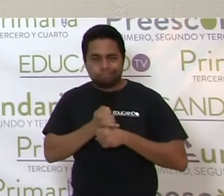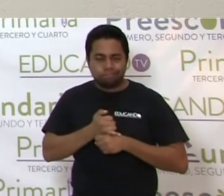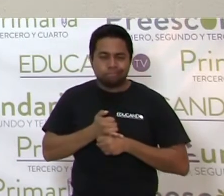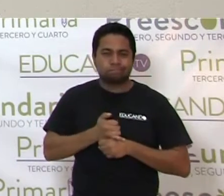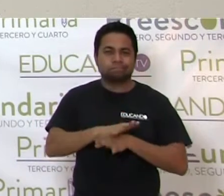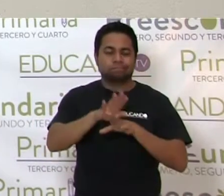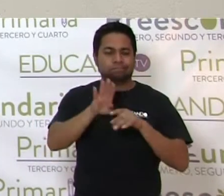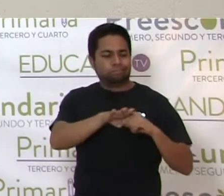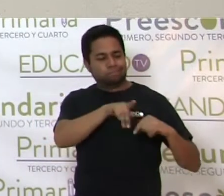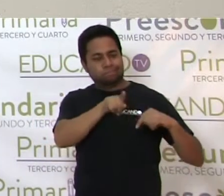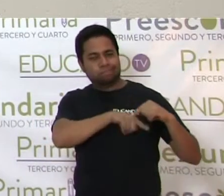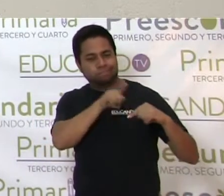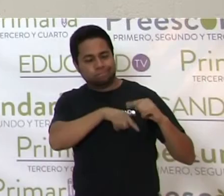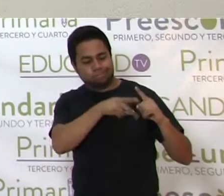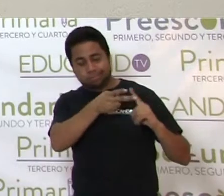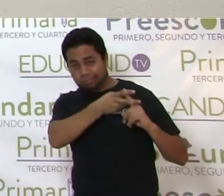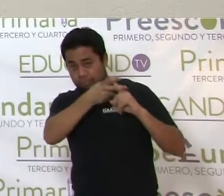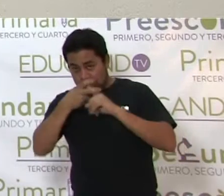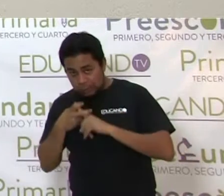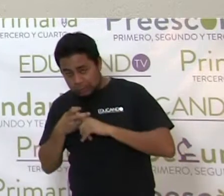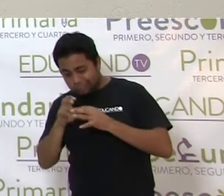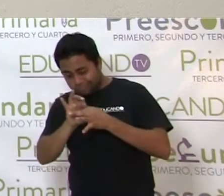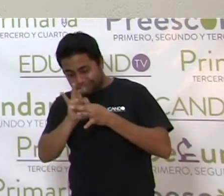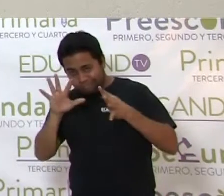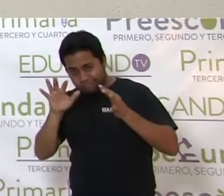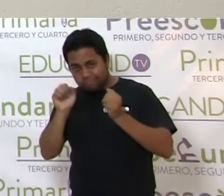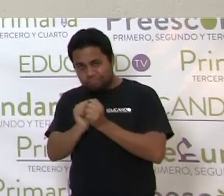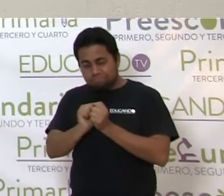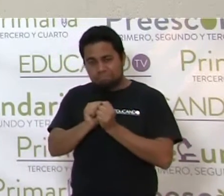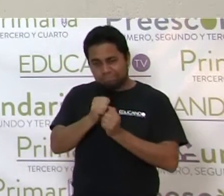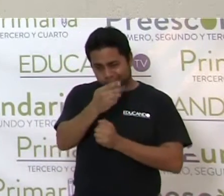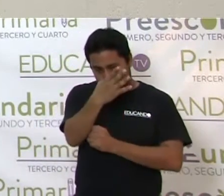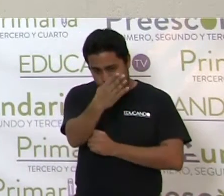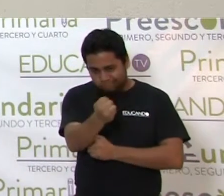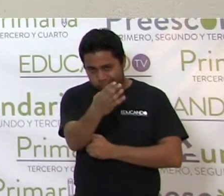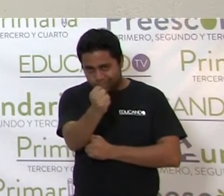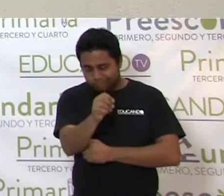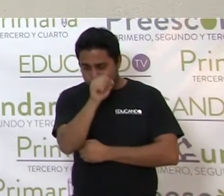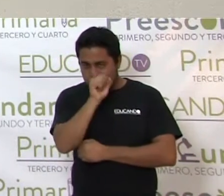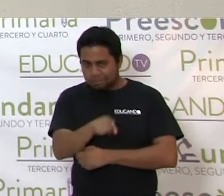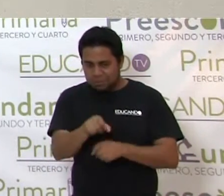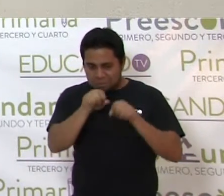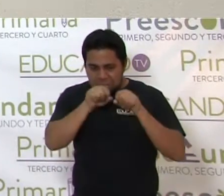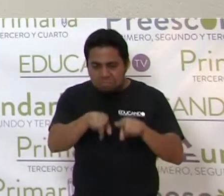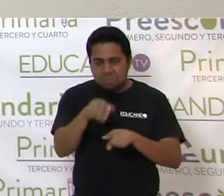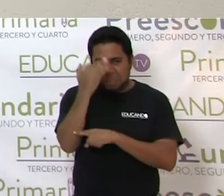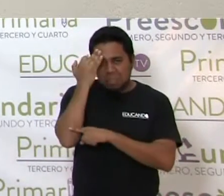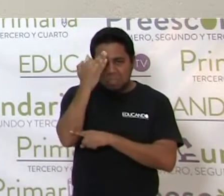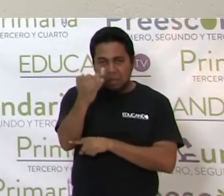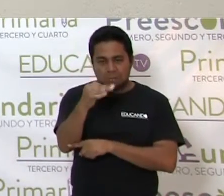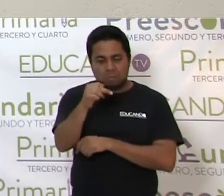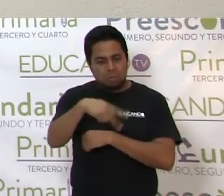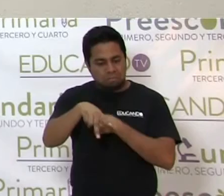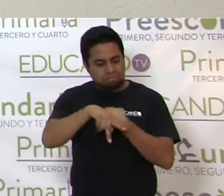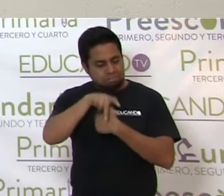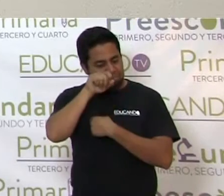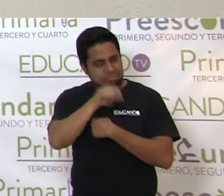desvincular aquel secuestro de los otros 9 que ocurrieron al mismo tiempo en el